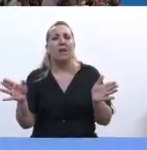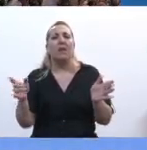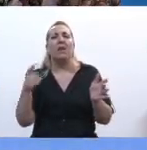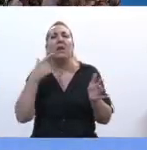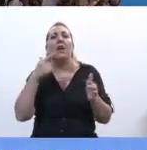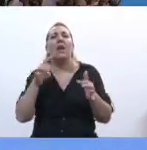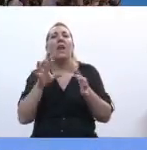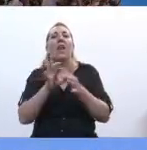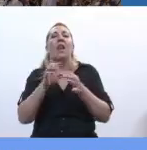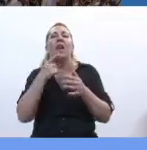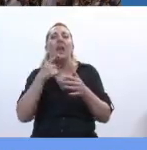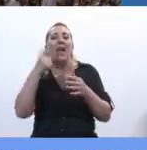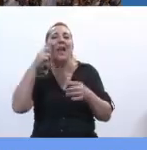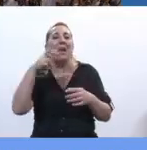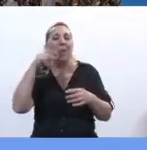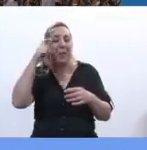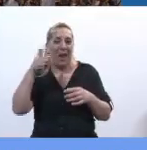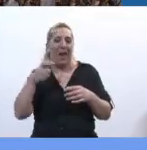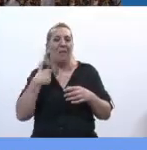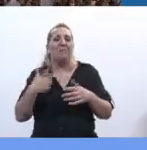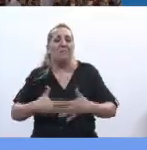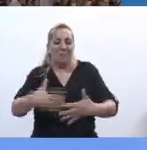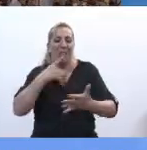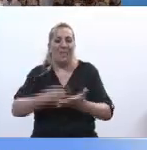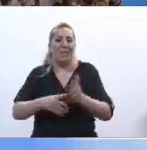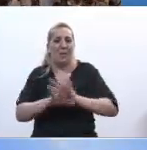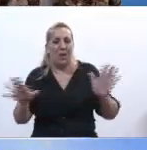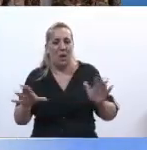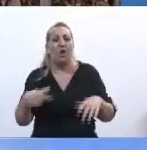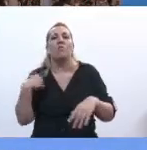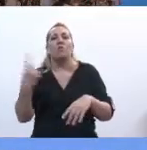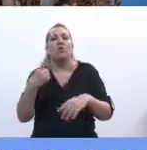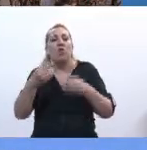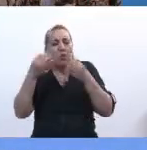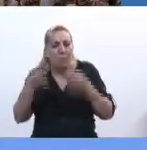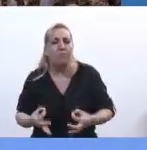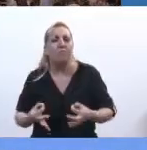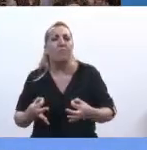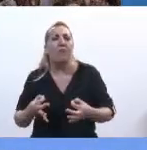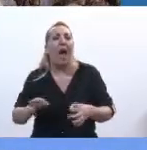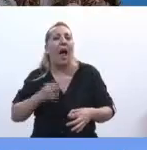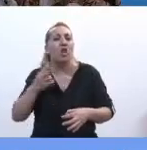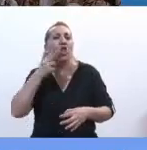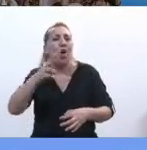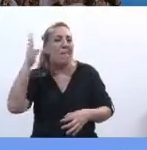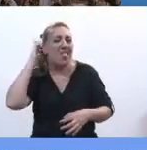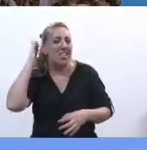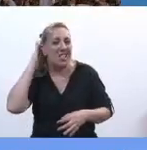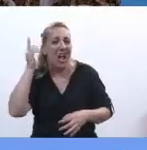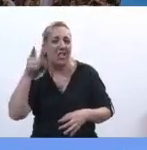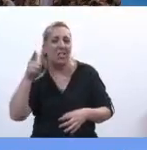legal del embarazo y pusimos en marcha la reglamentación en el año 2016 en